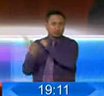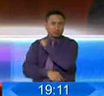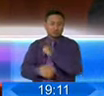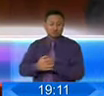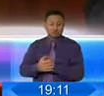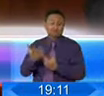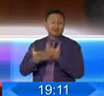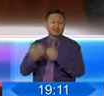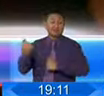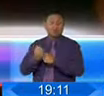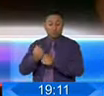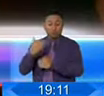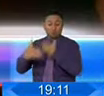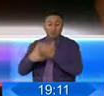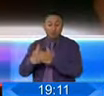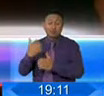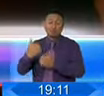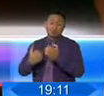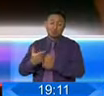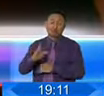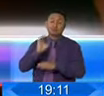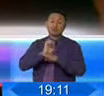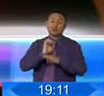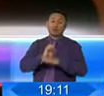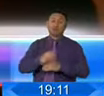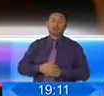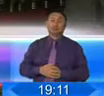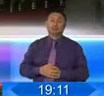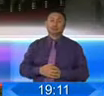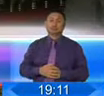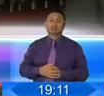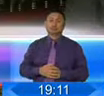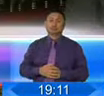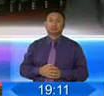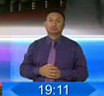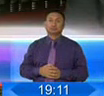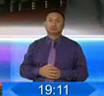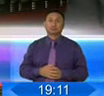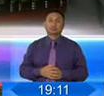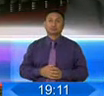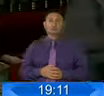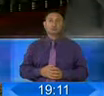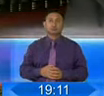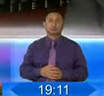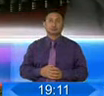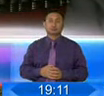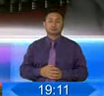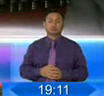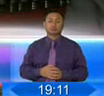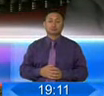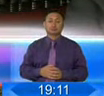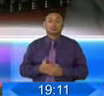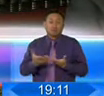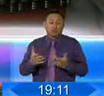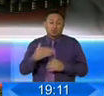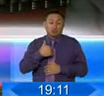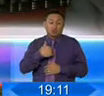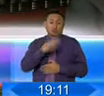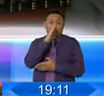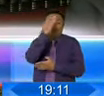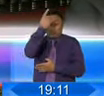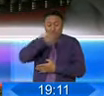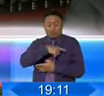apoyo podría tener consecuencias negativas para los intereses nacionales. Si mantenemos una posición de esa naturaleza, no